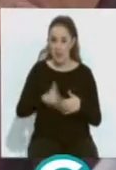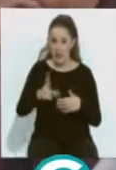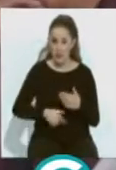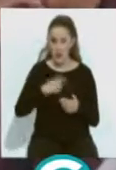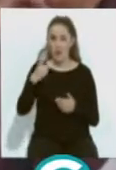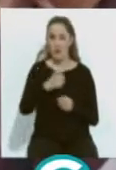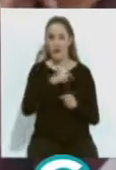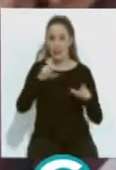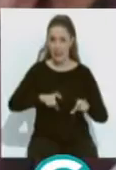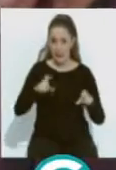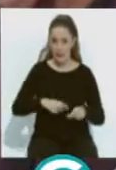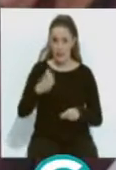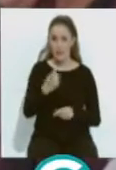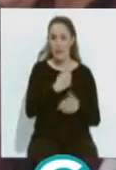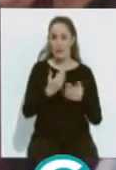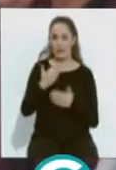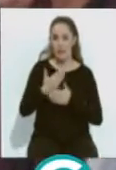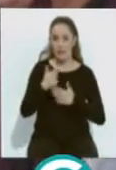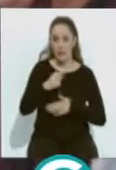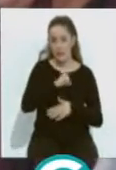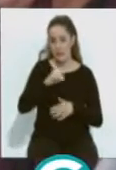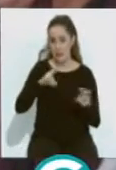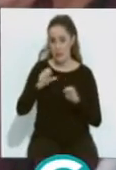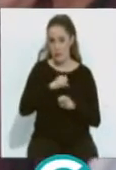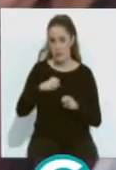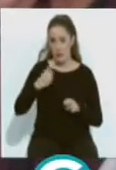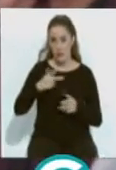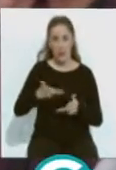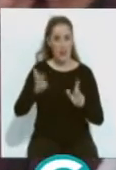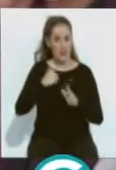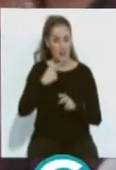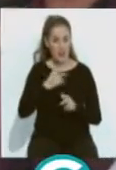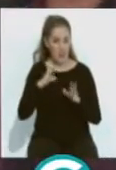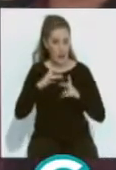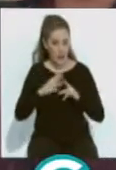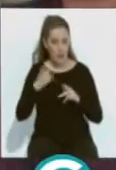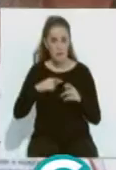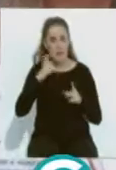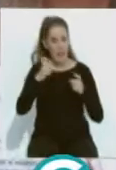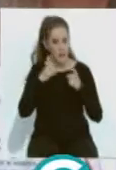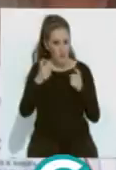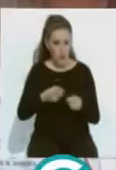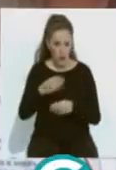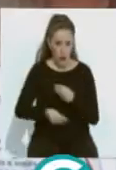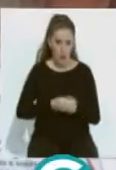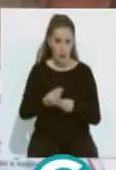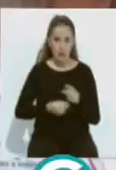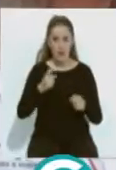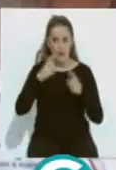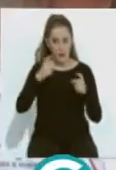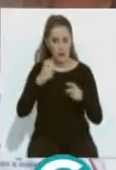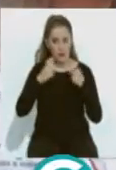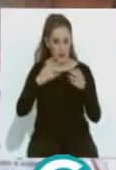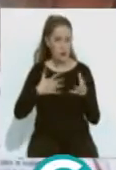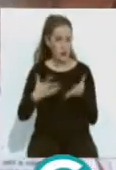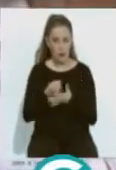la falta de descanso, falta de días de asuntos propios, de licencias de vacaciones y el esfuerzo y sobreesfuerzo de todos